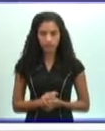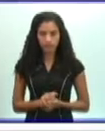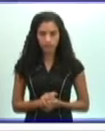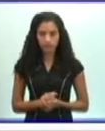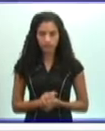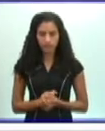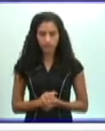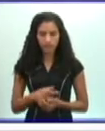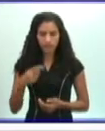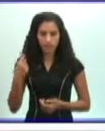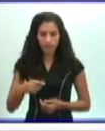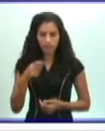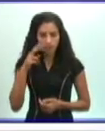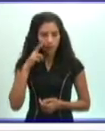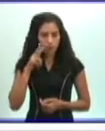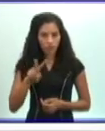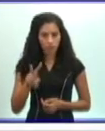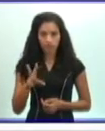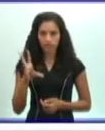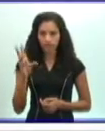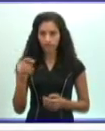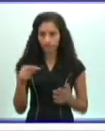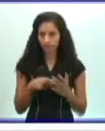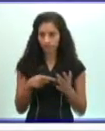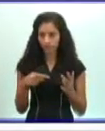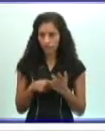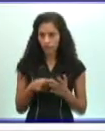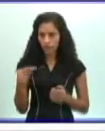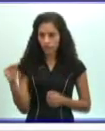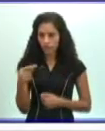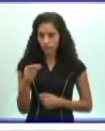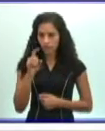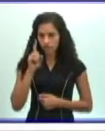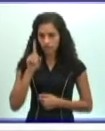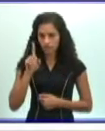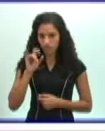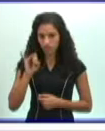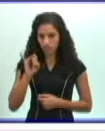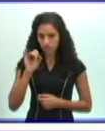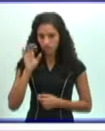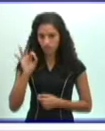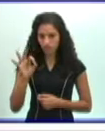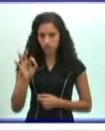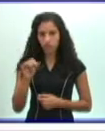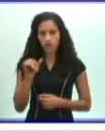debes hallar el producto de menos 78 y